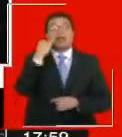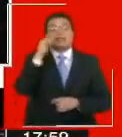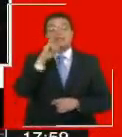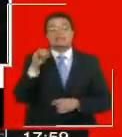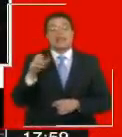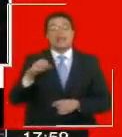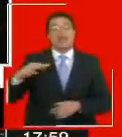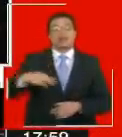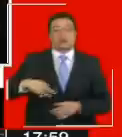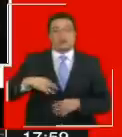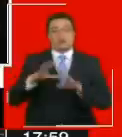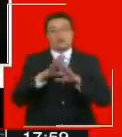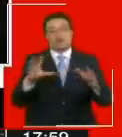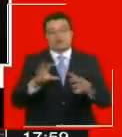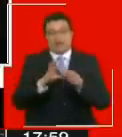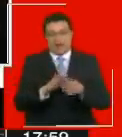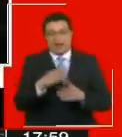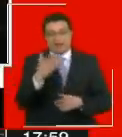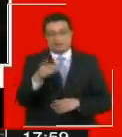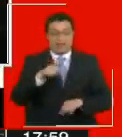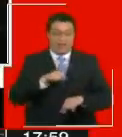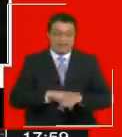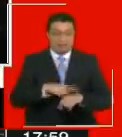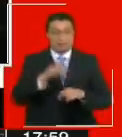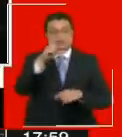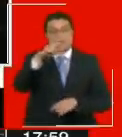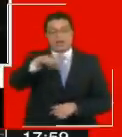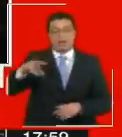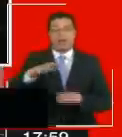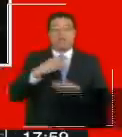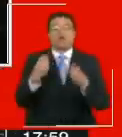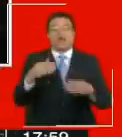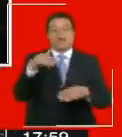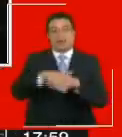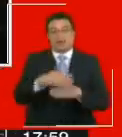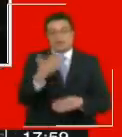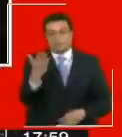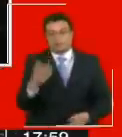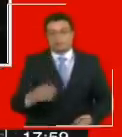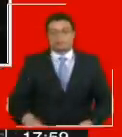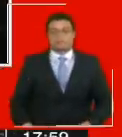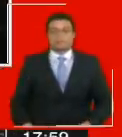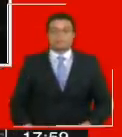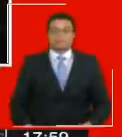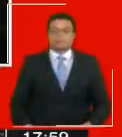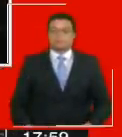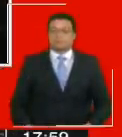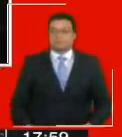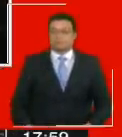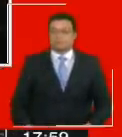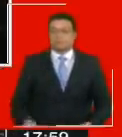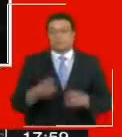muchísimas gracias por este tiempo con CNN Chile. Muy buenas tardes. Buenas tardes a ustedes también.